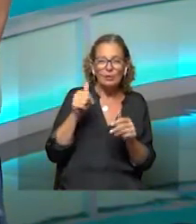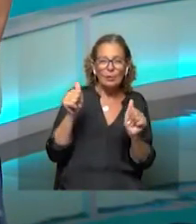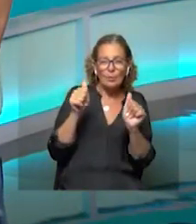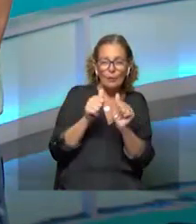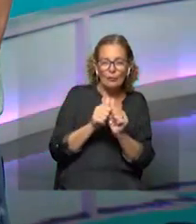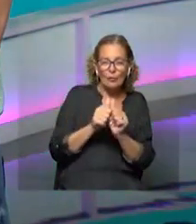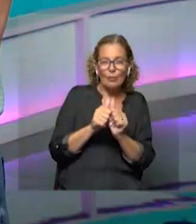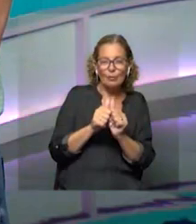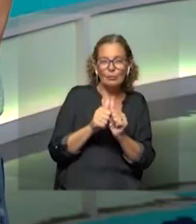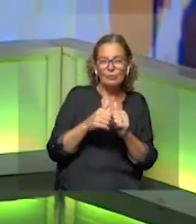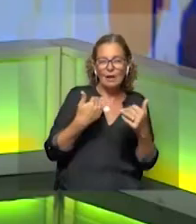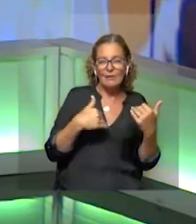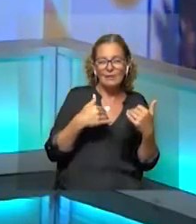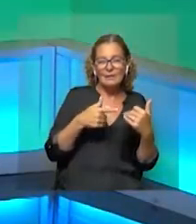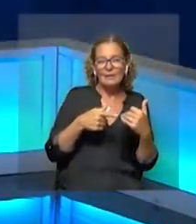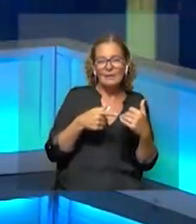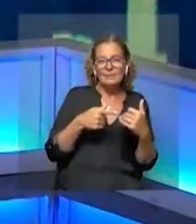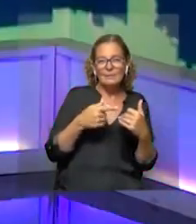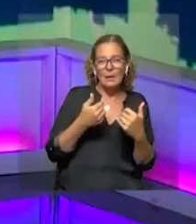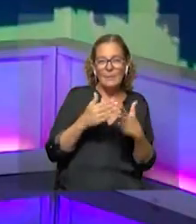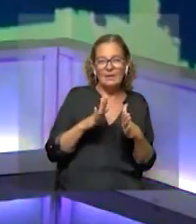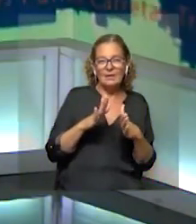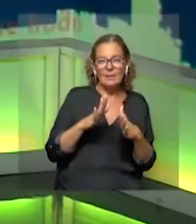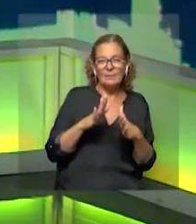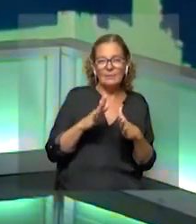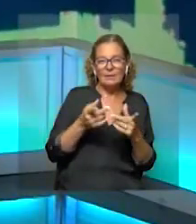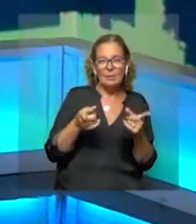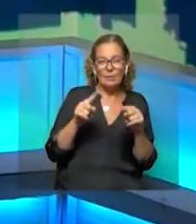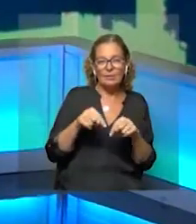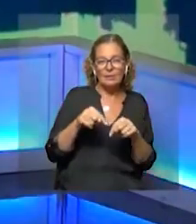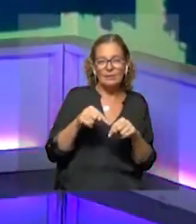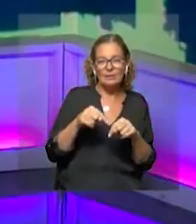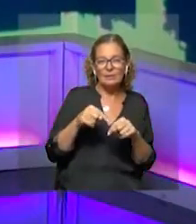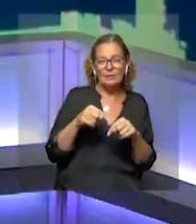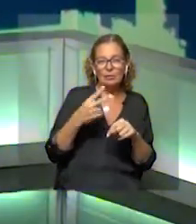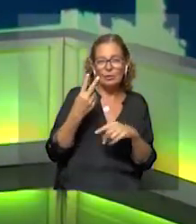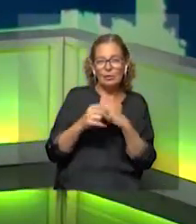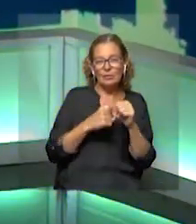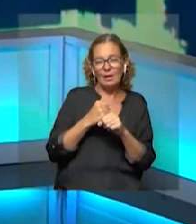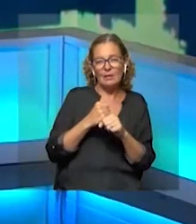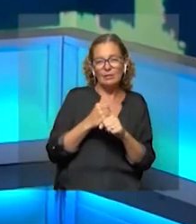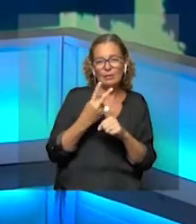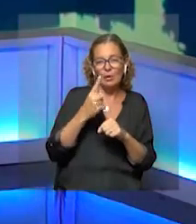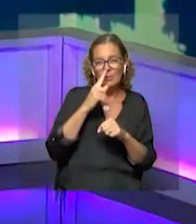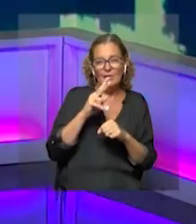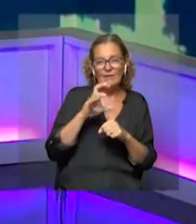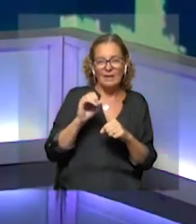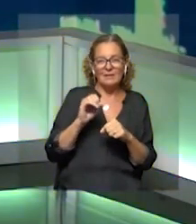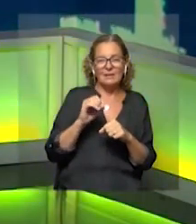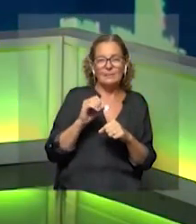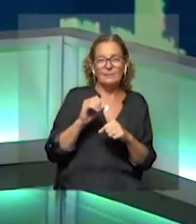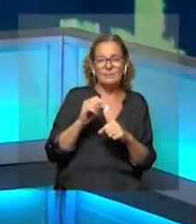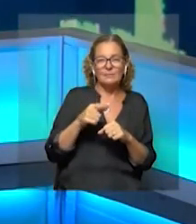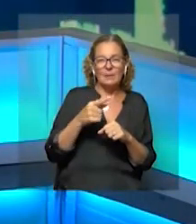de la Banda Sí obvio desde el principio desde que me volví un par de años Sí o sea la moneda fue en 2020 y